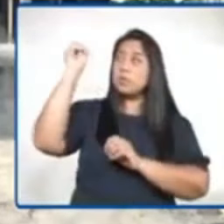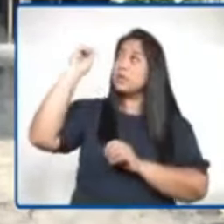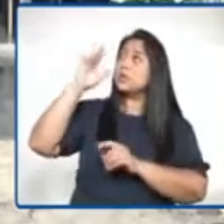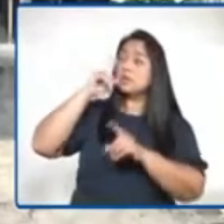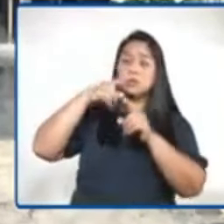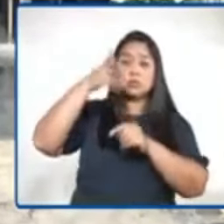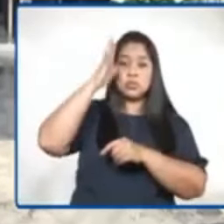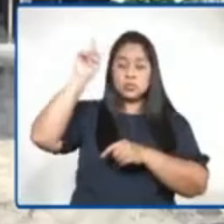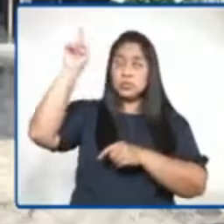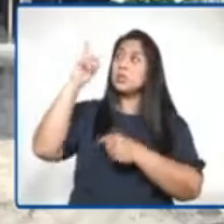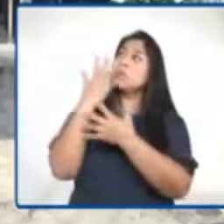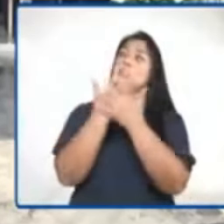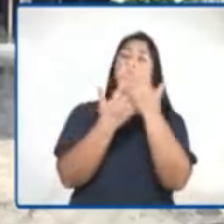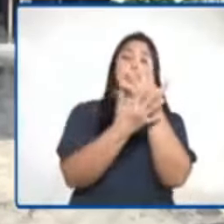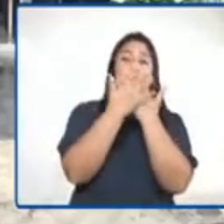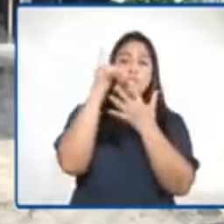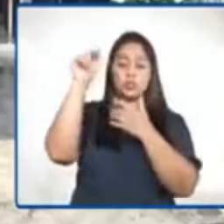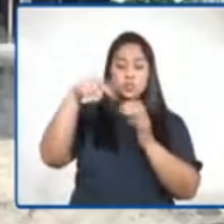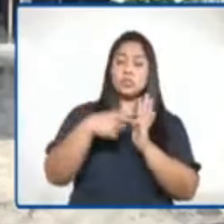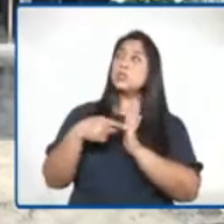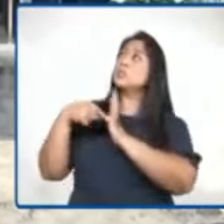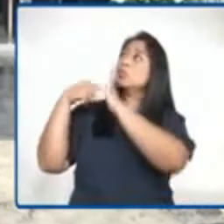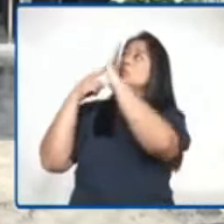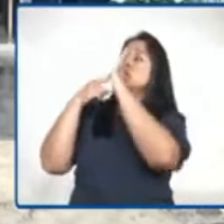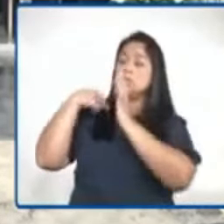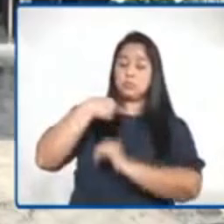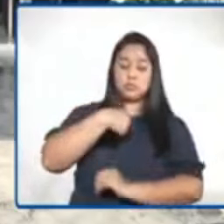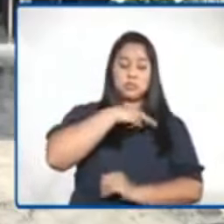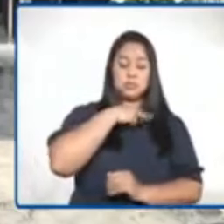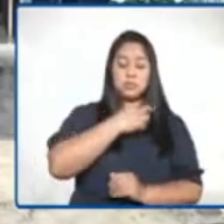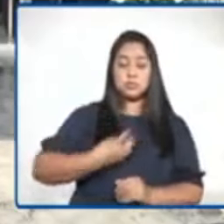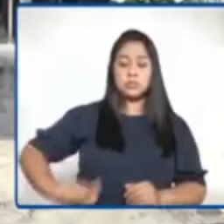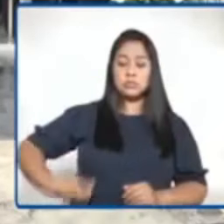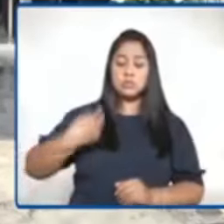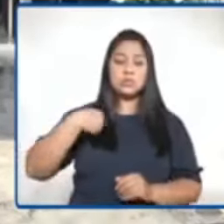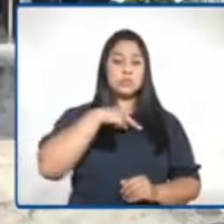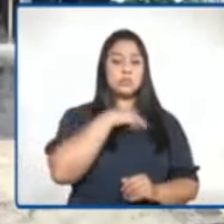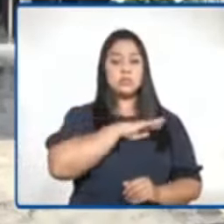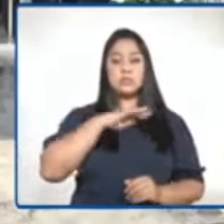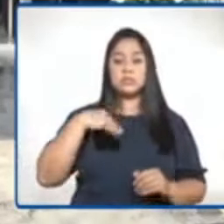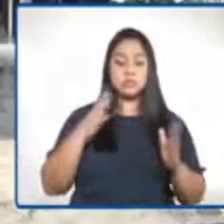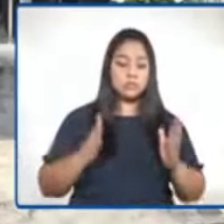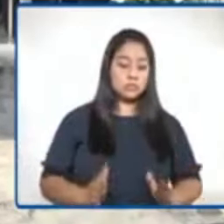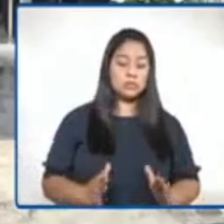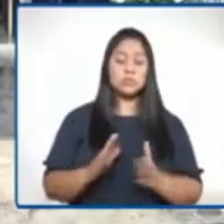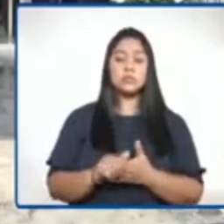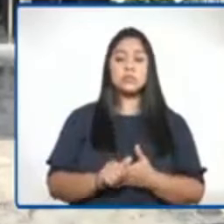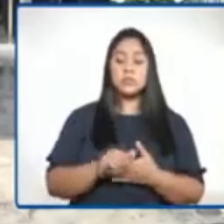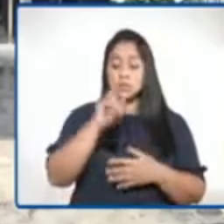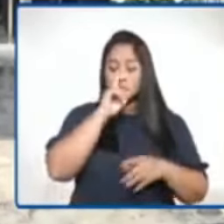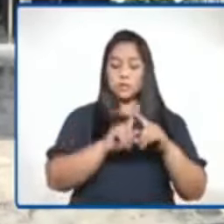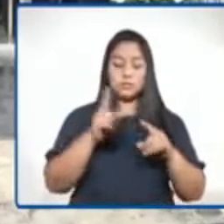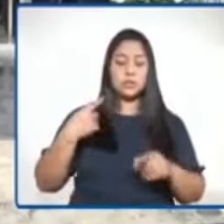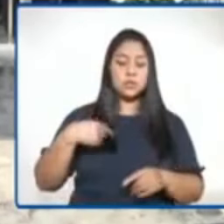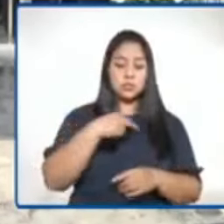en tus manos a nuestro presidente, a los ministros, Padre, y así a